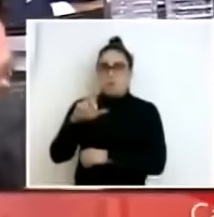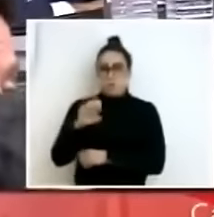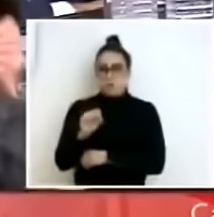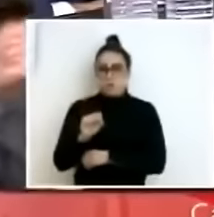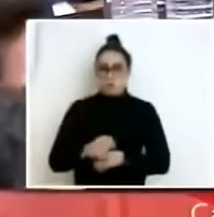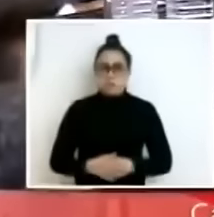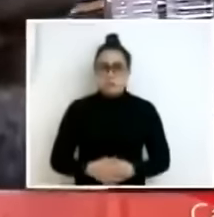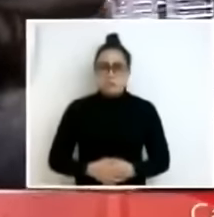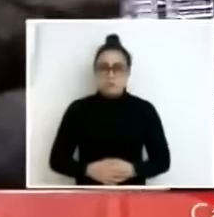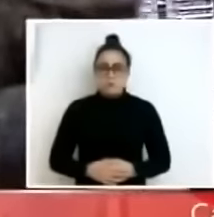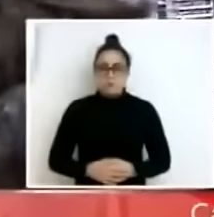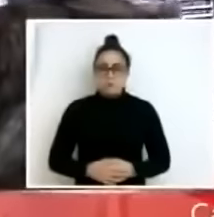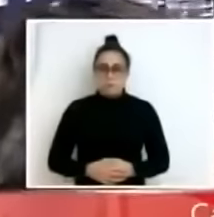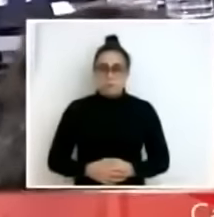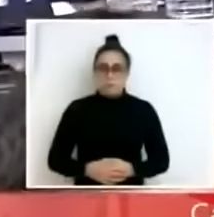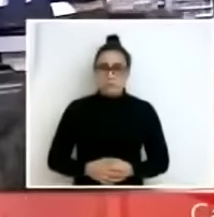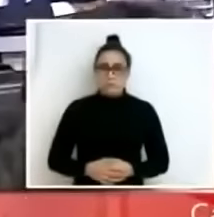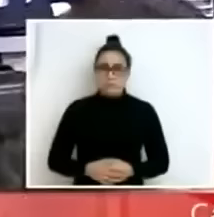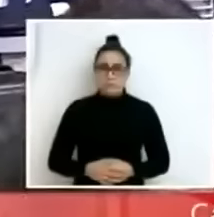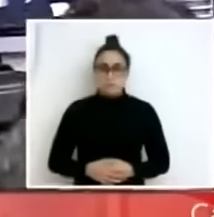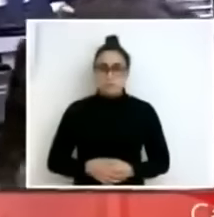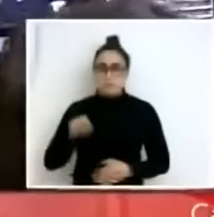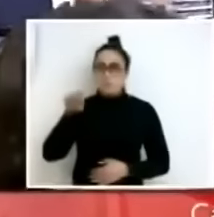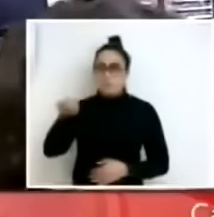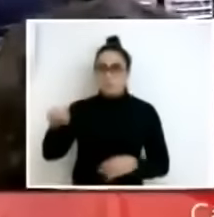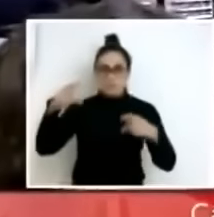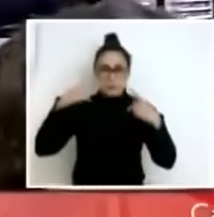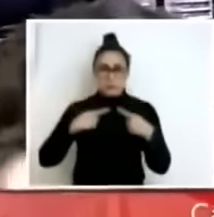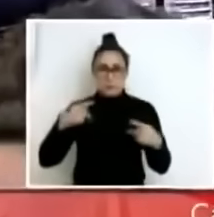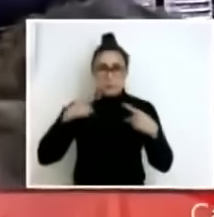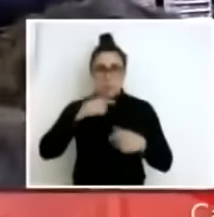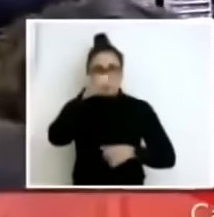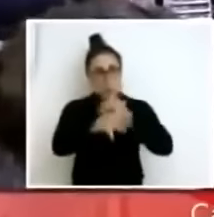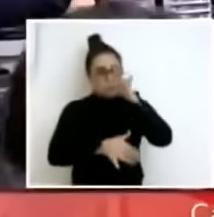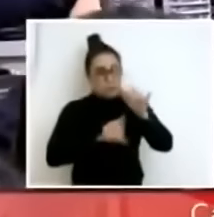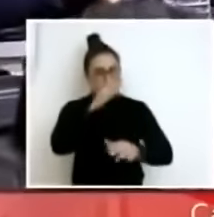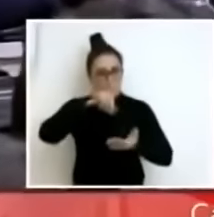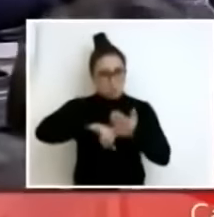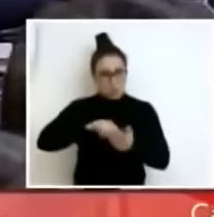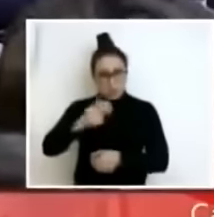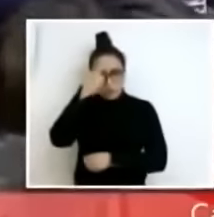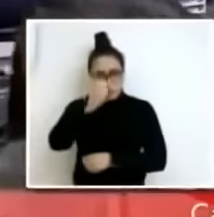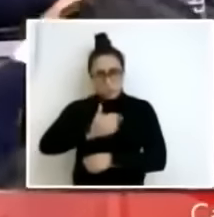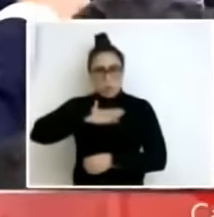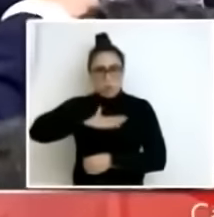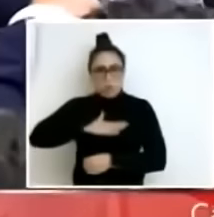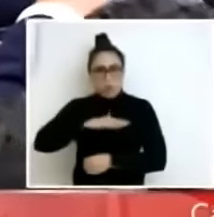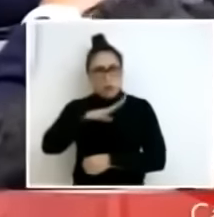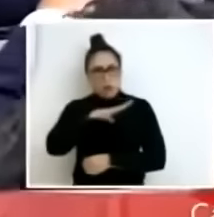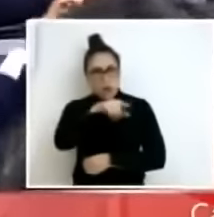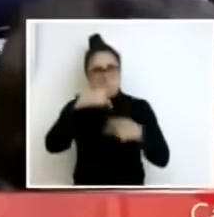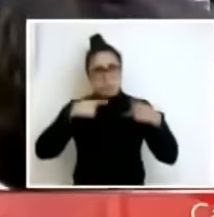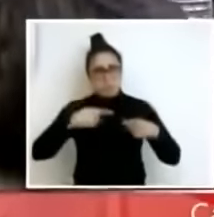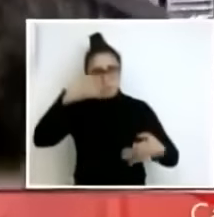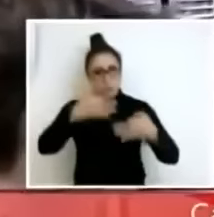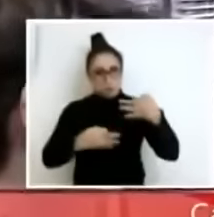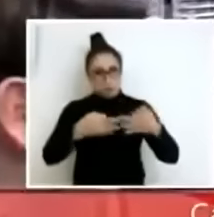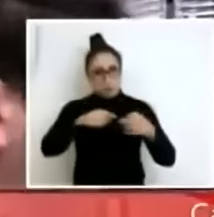Morelos que todo aquel que se queje con justicia tenga un tribunal que lo